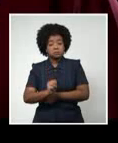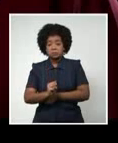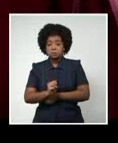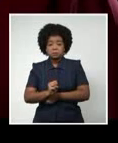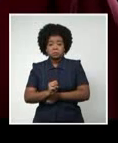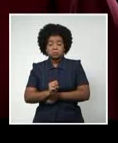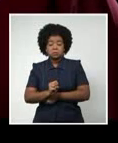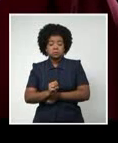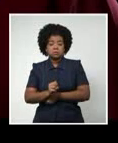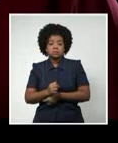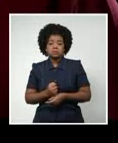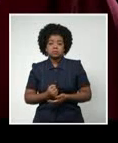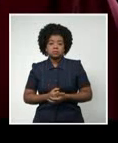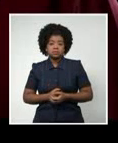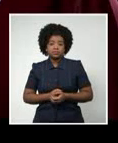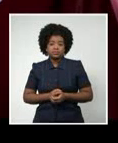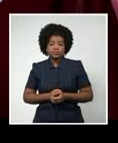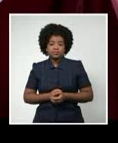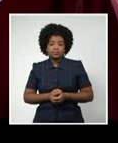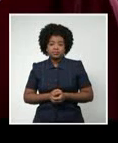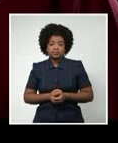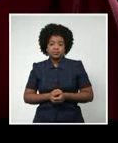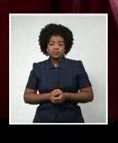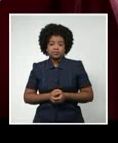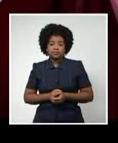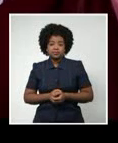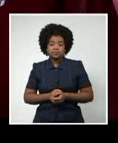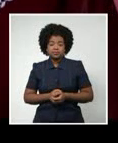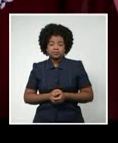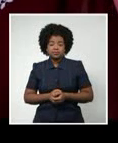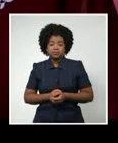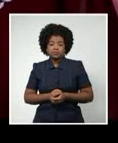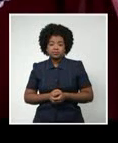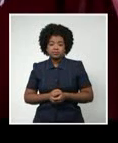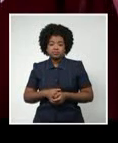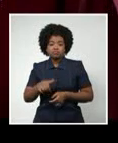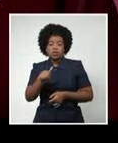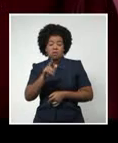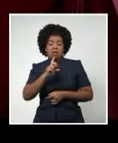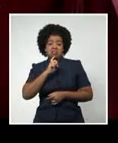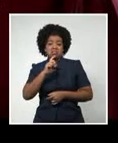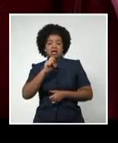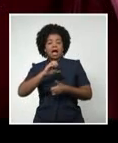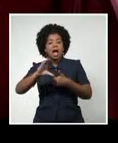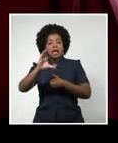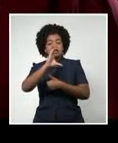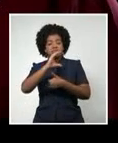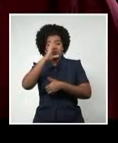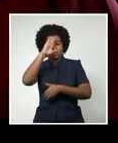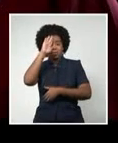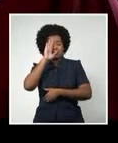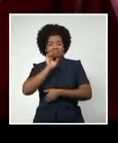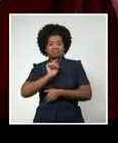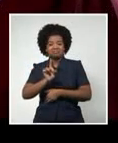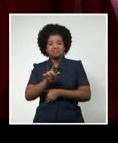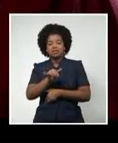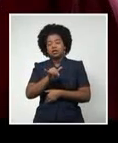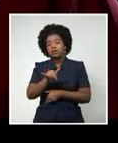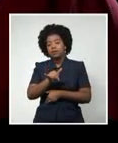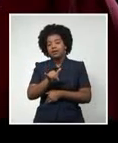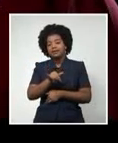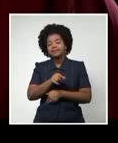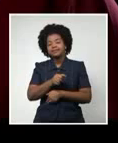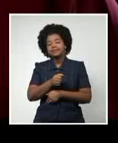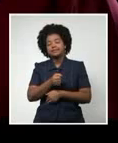una especie de para estos estereotipos de Parque Jurásico del Caribe, en un contexto además también